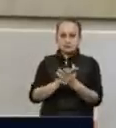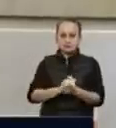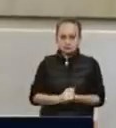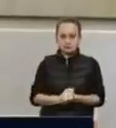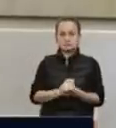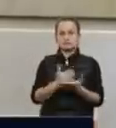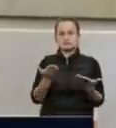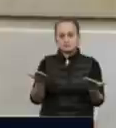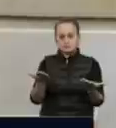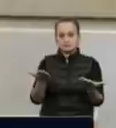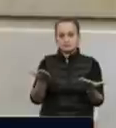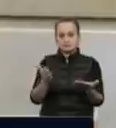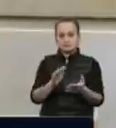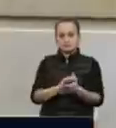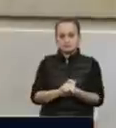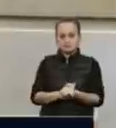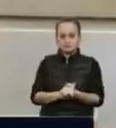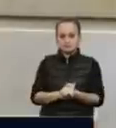decían